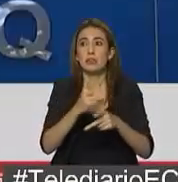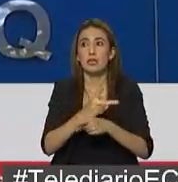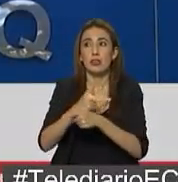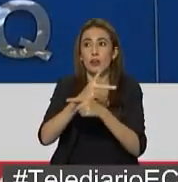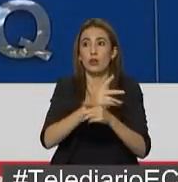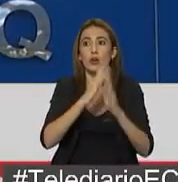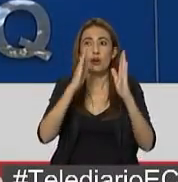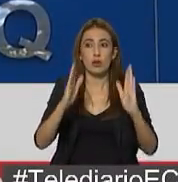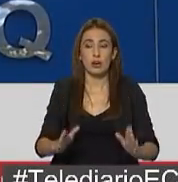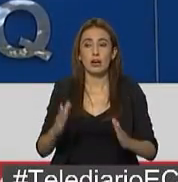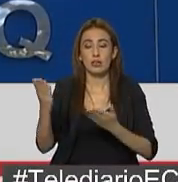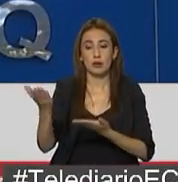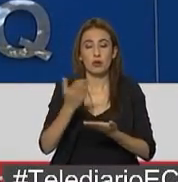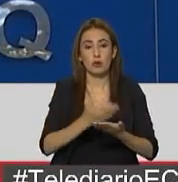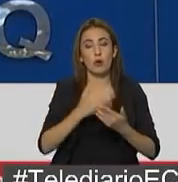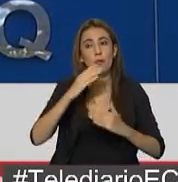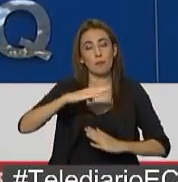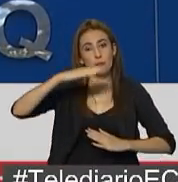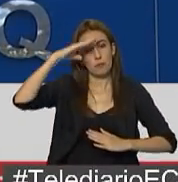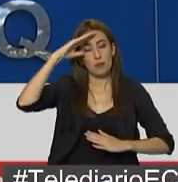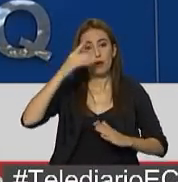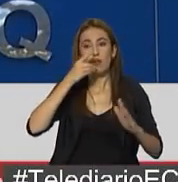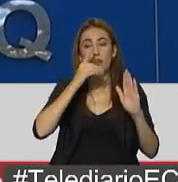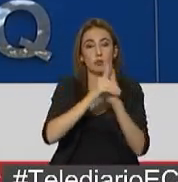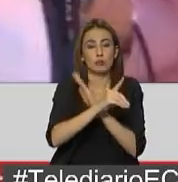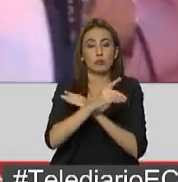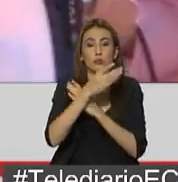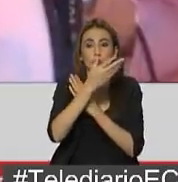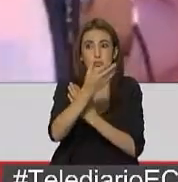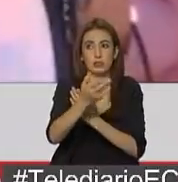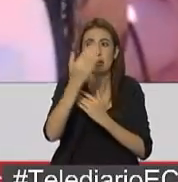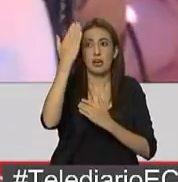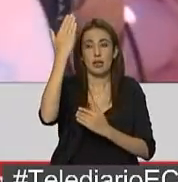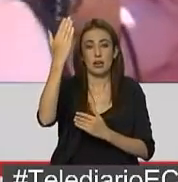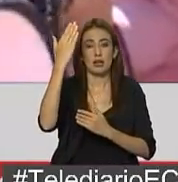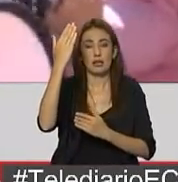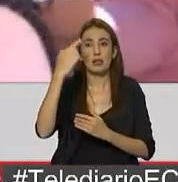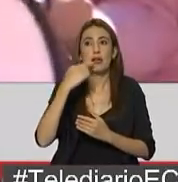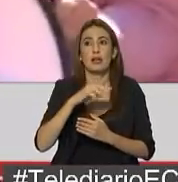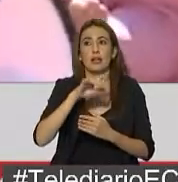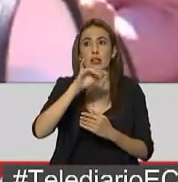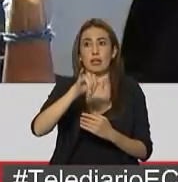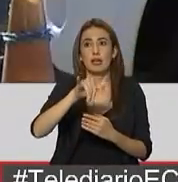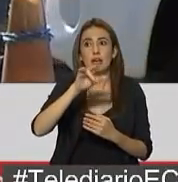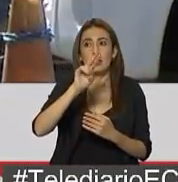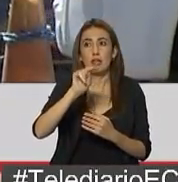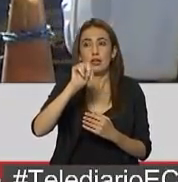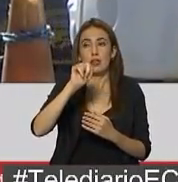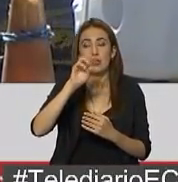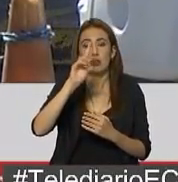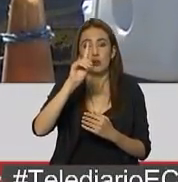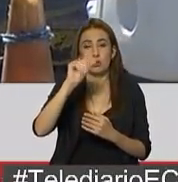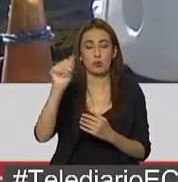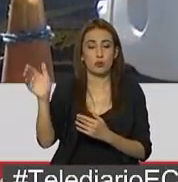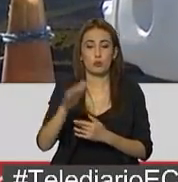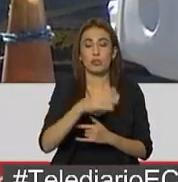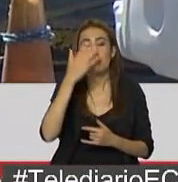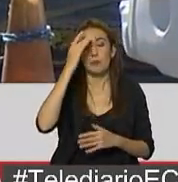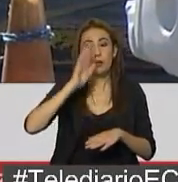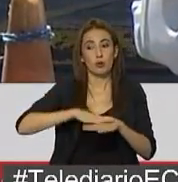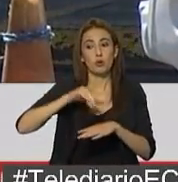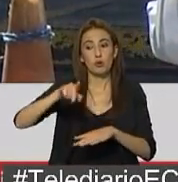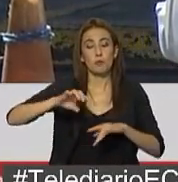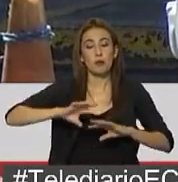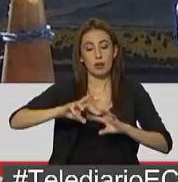Morales, llegaron hasta la Policía Judicial para presentar una denuncia en contra del burgomaestre Jorge Yunda por delitos de peculado y